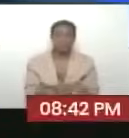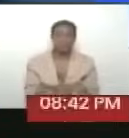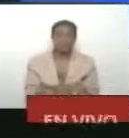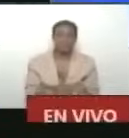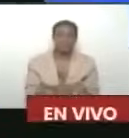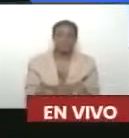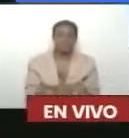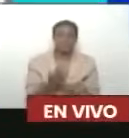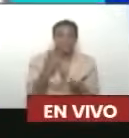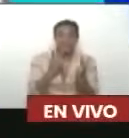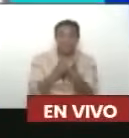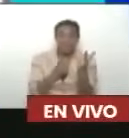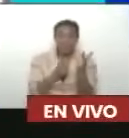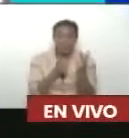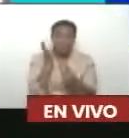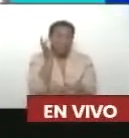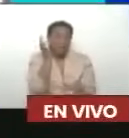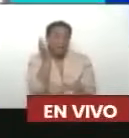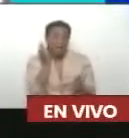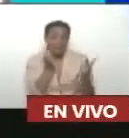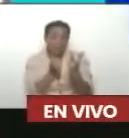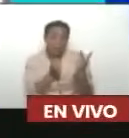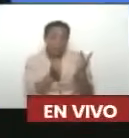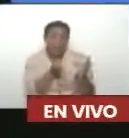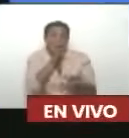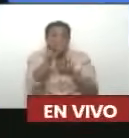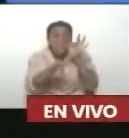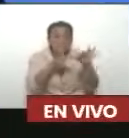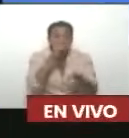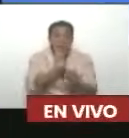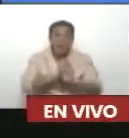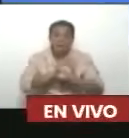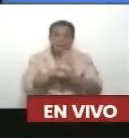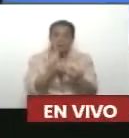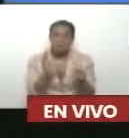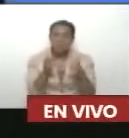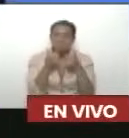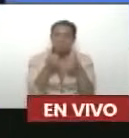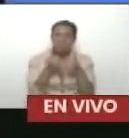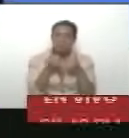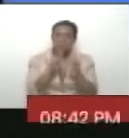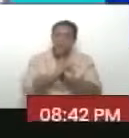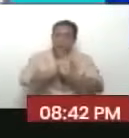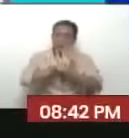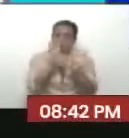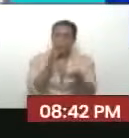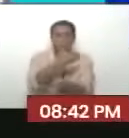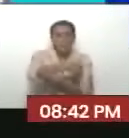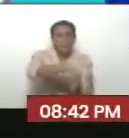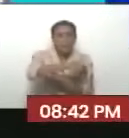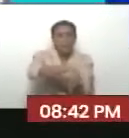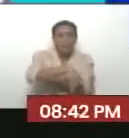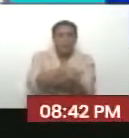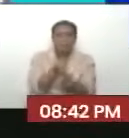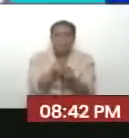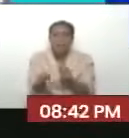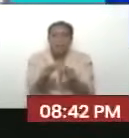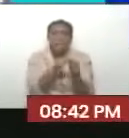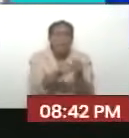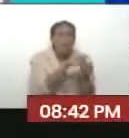Y ellas lo han explicado bien, bien, bien, bien en las calles. Se van a volantear a las